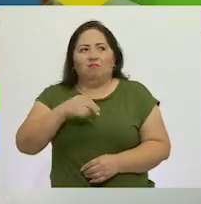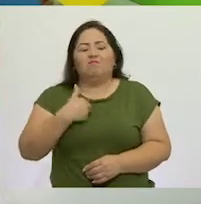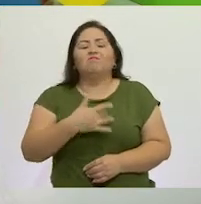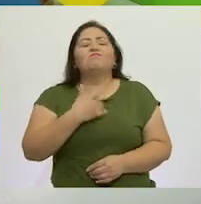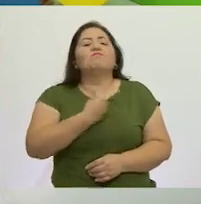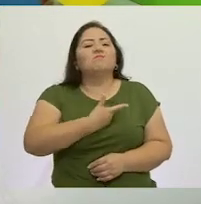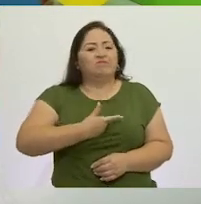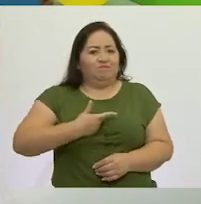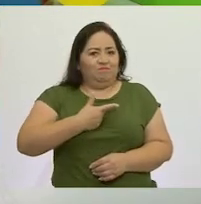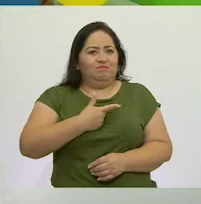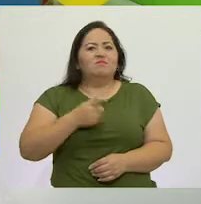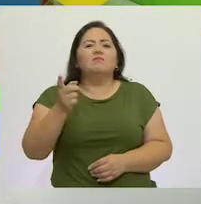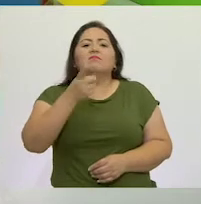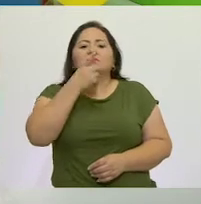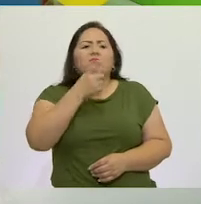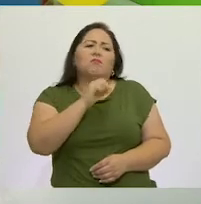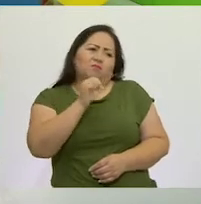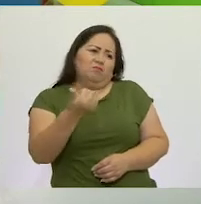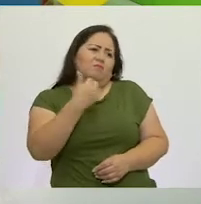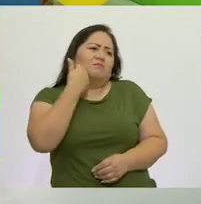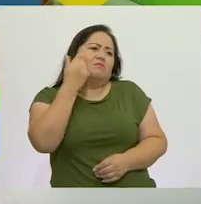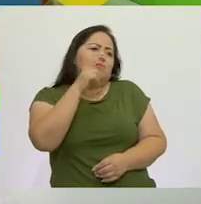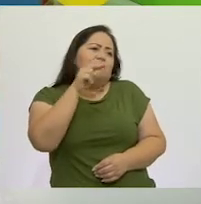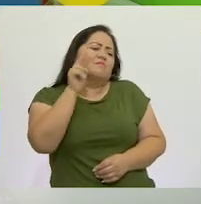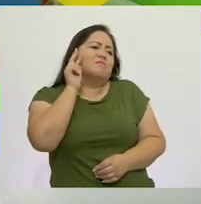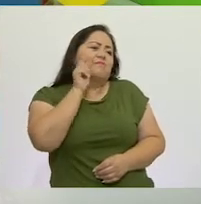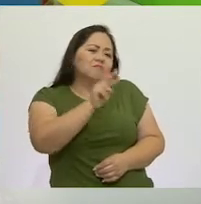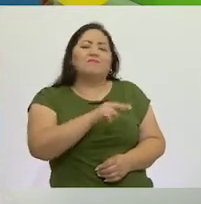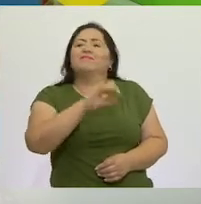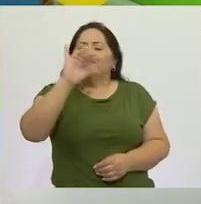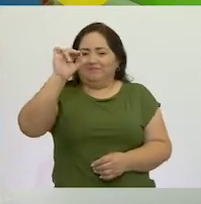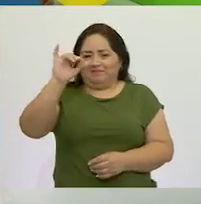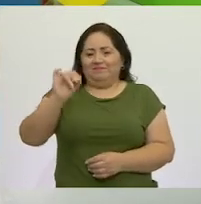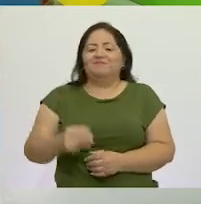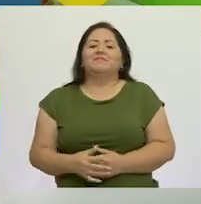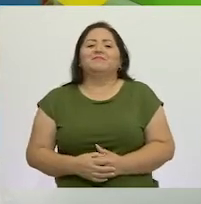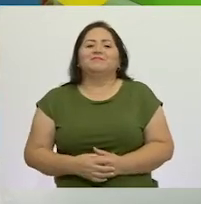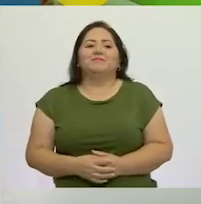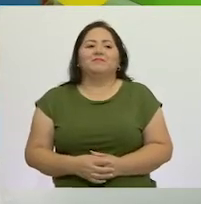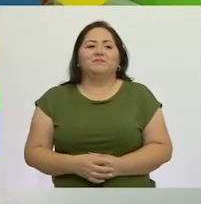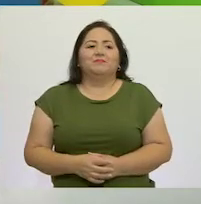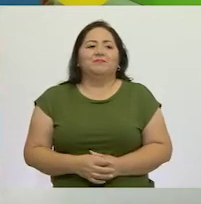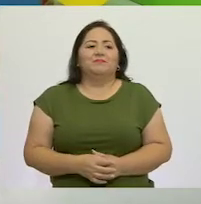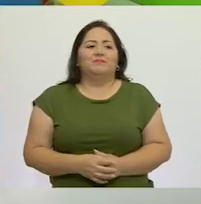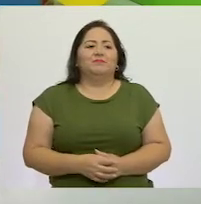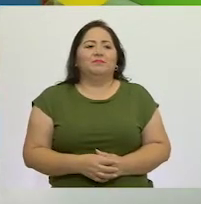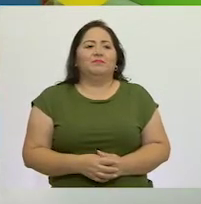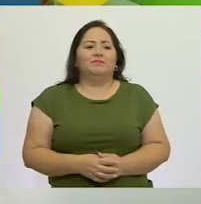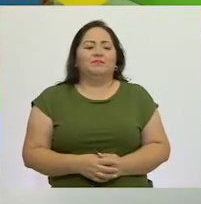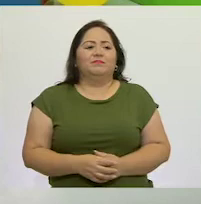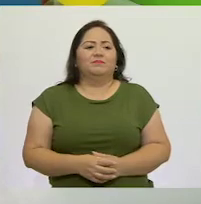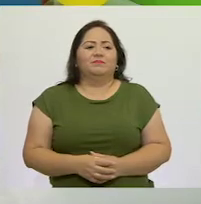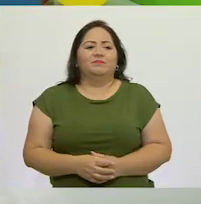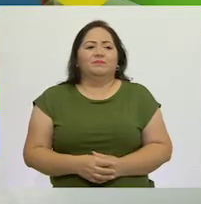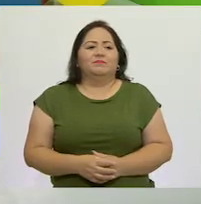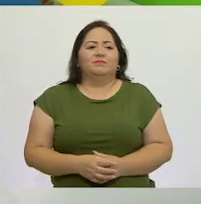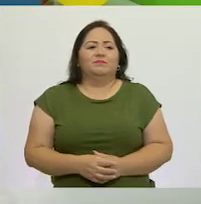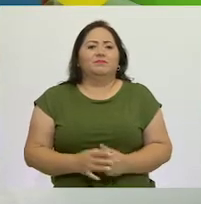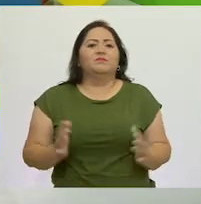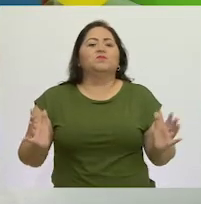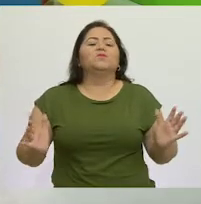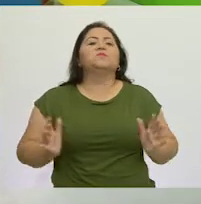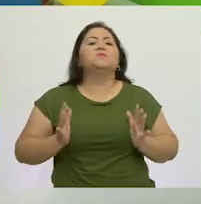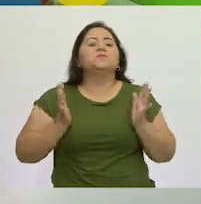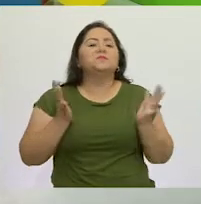gustó. ¿Nos muestras otra? Claro que sí. Vamos a ver. ¡Uy, en la mesa de las